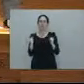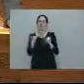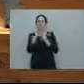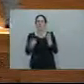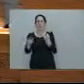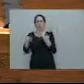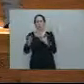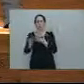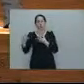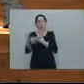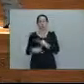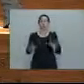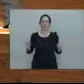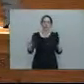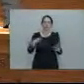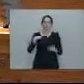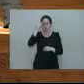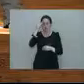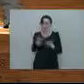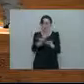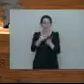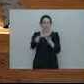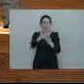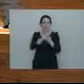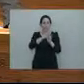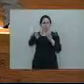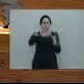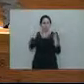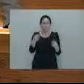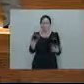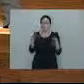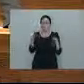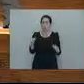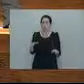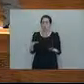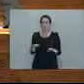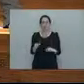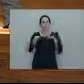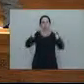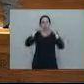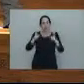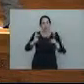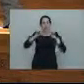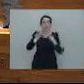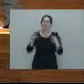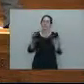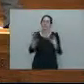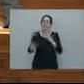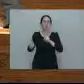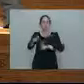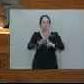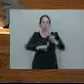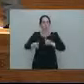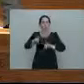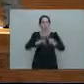son medidas absolutamente razonables y sensatas que apuntan a tratar de paliar de alguna manera uno de los problemas